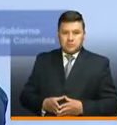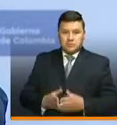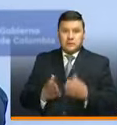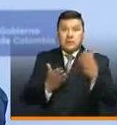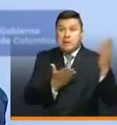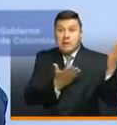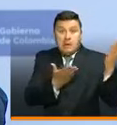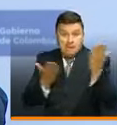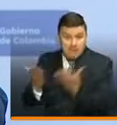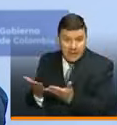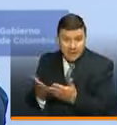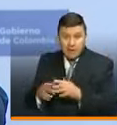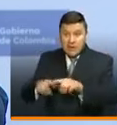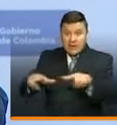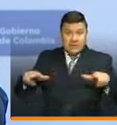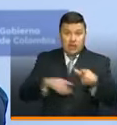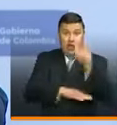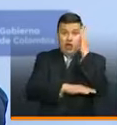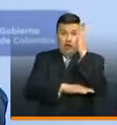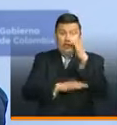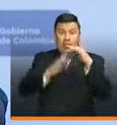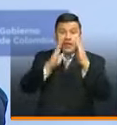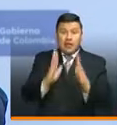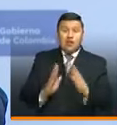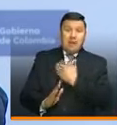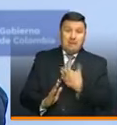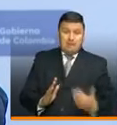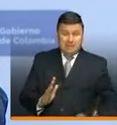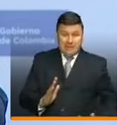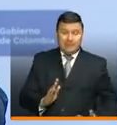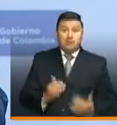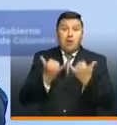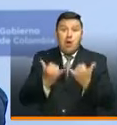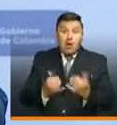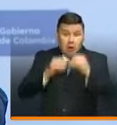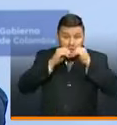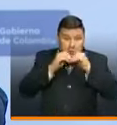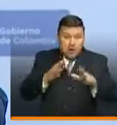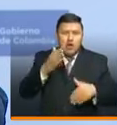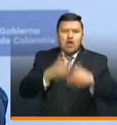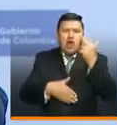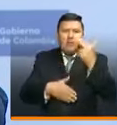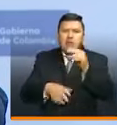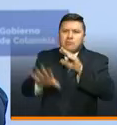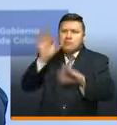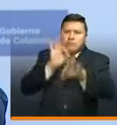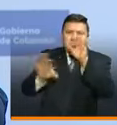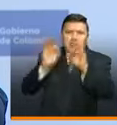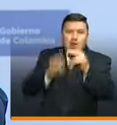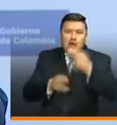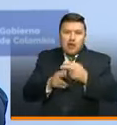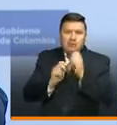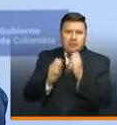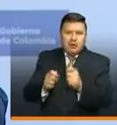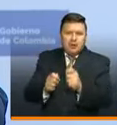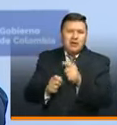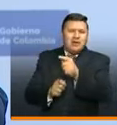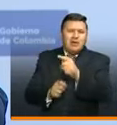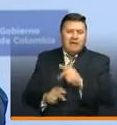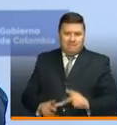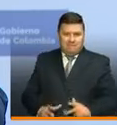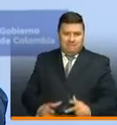damos la bienvenida al Salón de Conferencias de la Casa de Nariño. Hoy se publicarán los nombres de los ganadores de la convocatoria Reto Cascos de